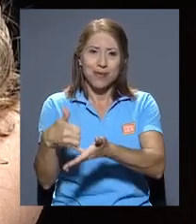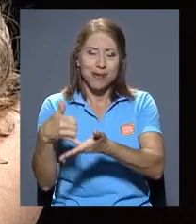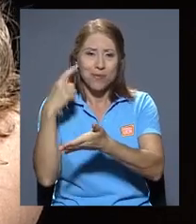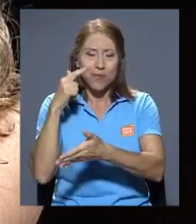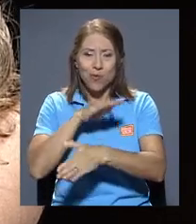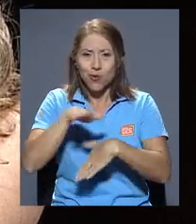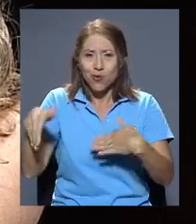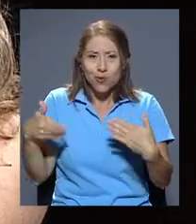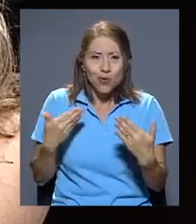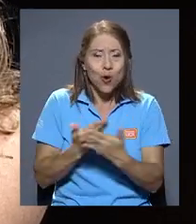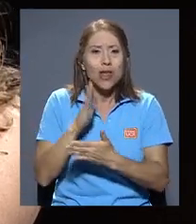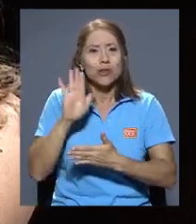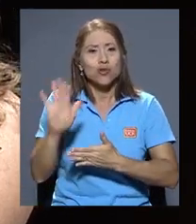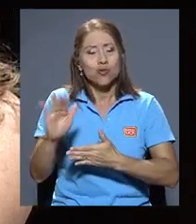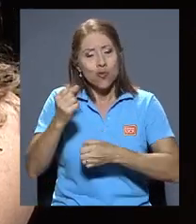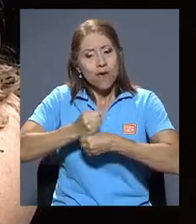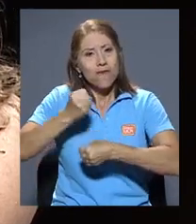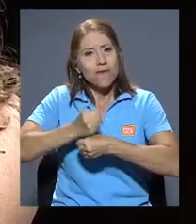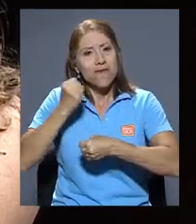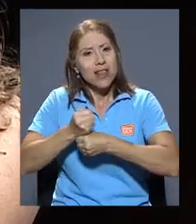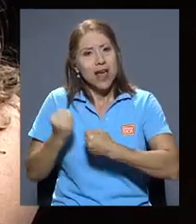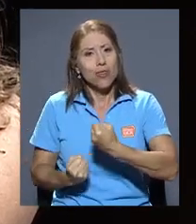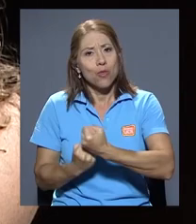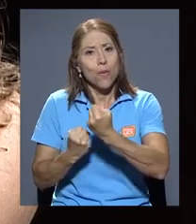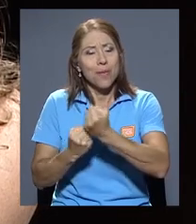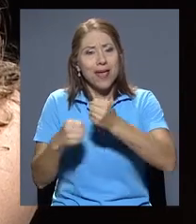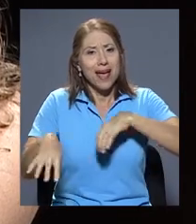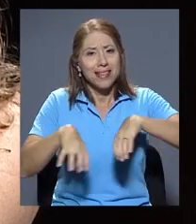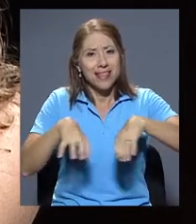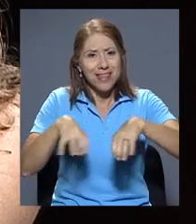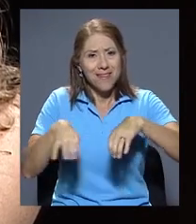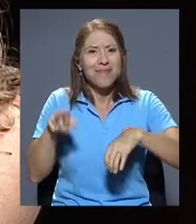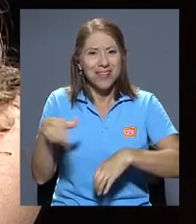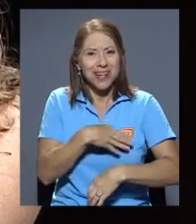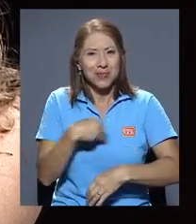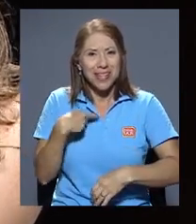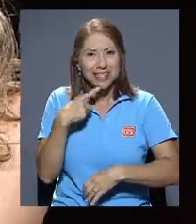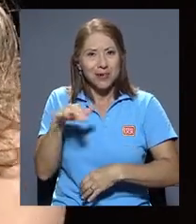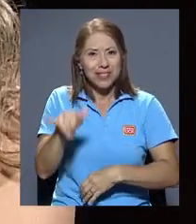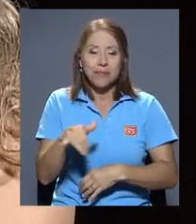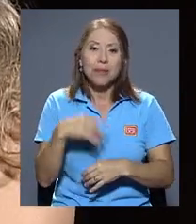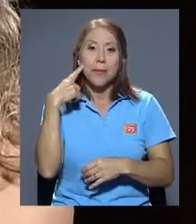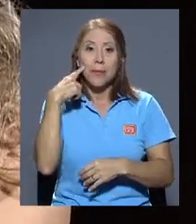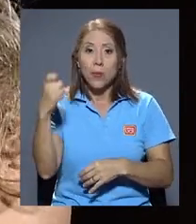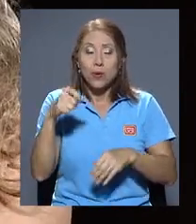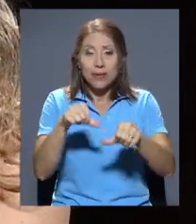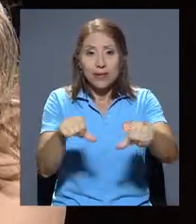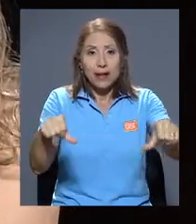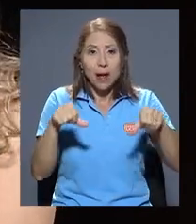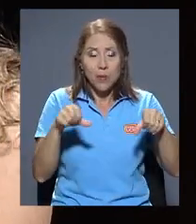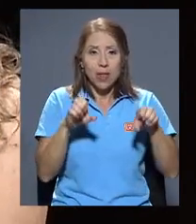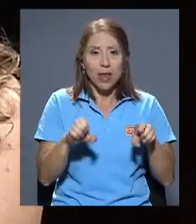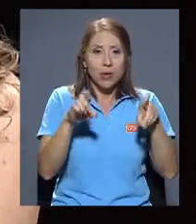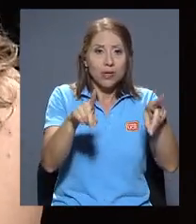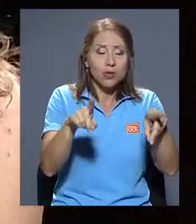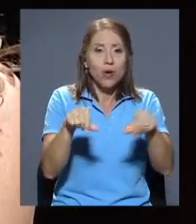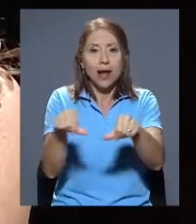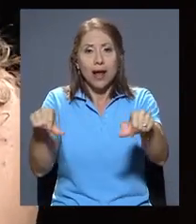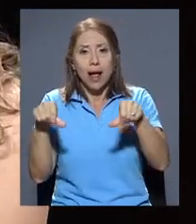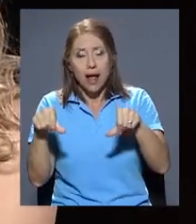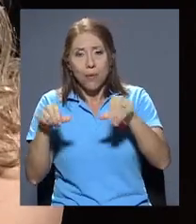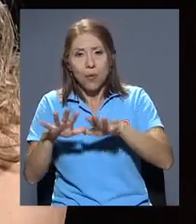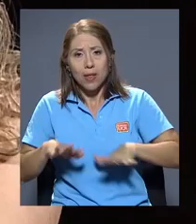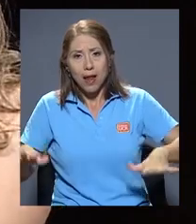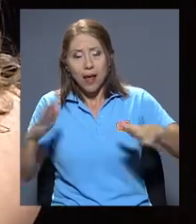esa filantropía activa, como a él le gusta decirlo, porque tanto en el campo de la educación como del ambiente y